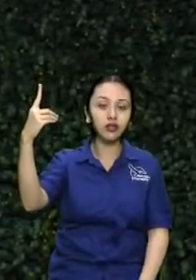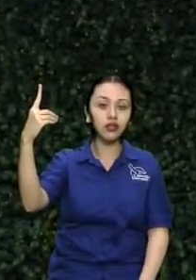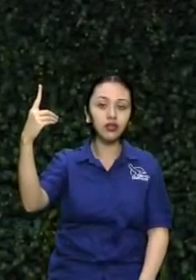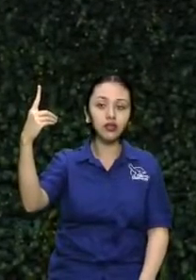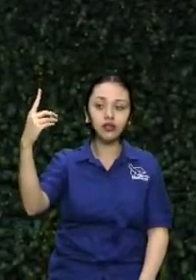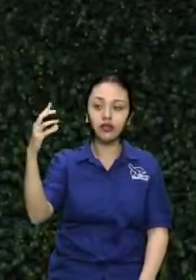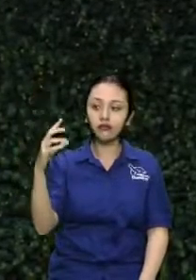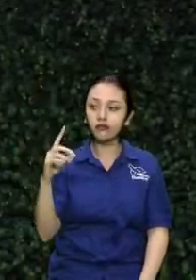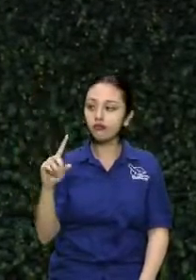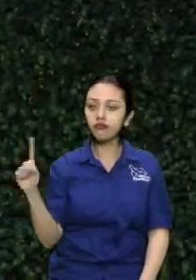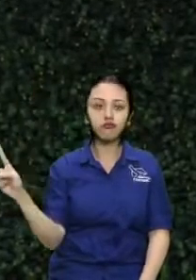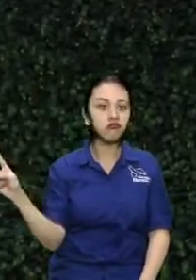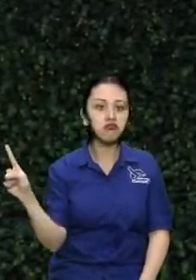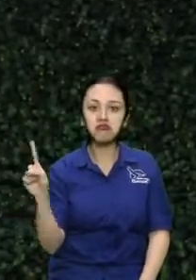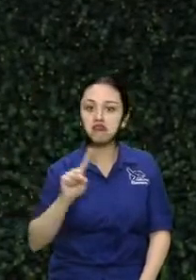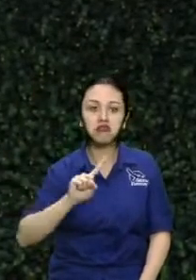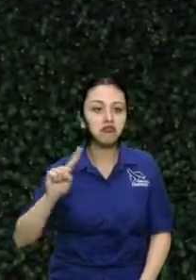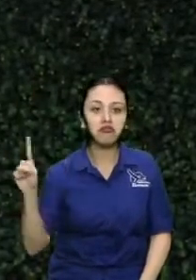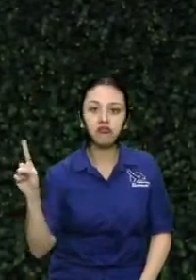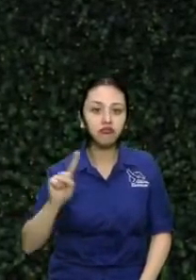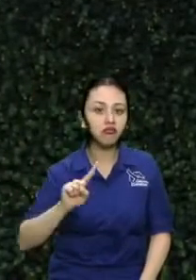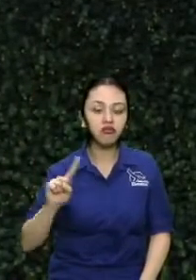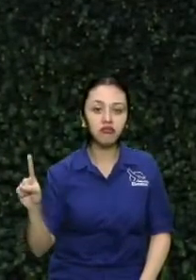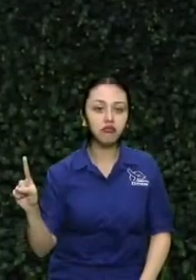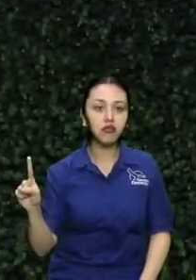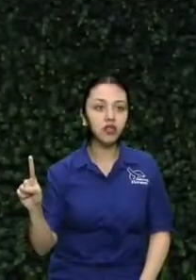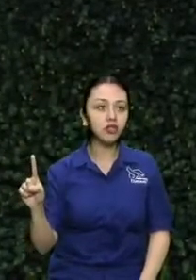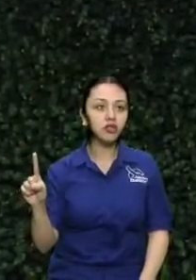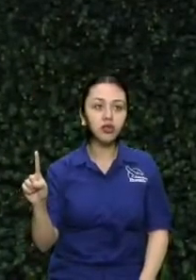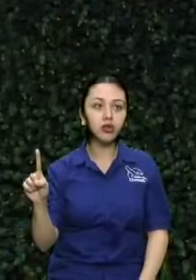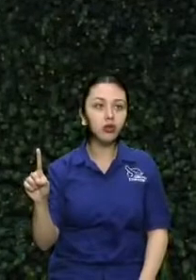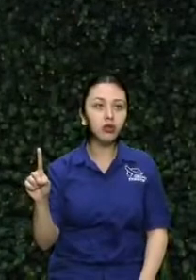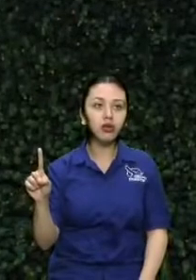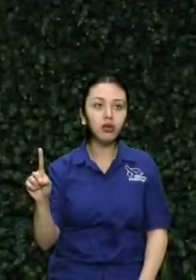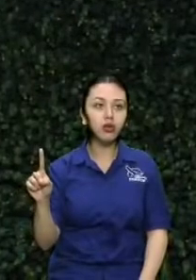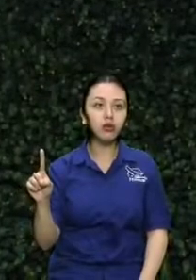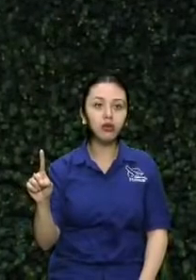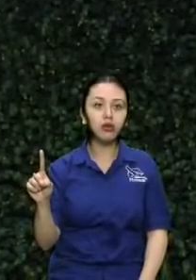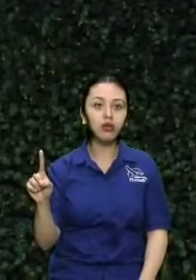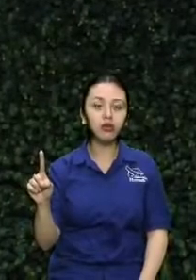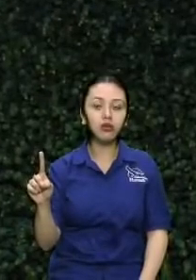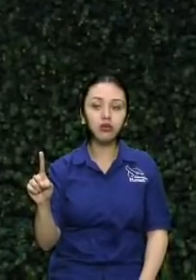no tuvo como obstáculo, objeción o salida. Ser